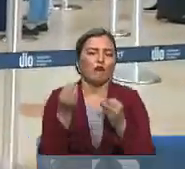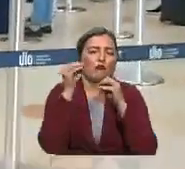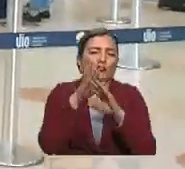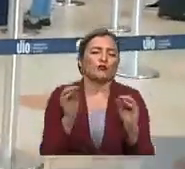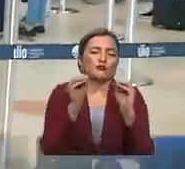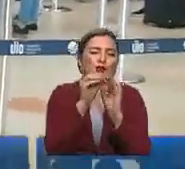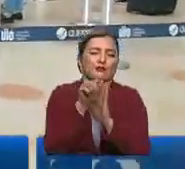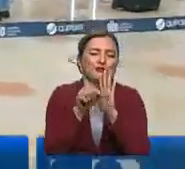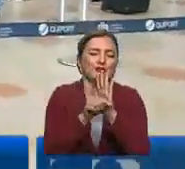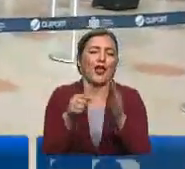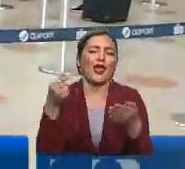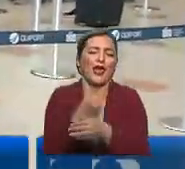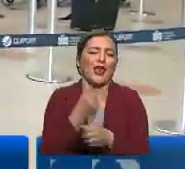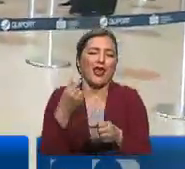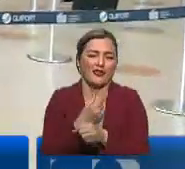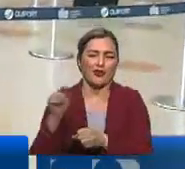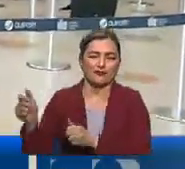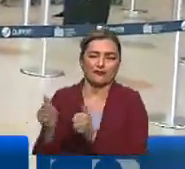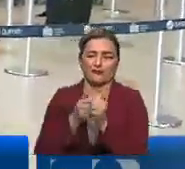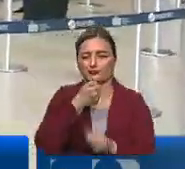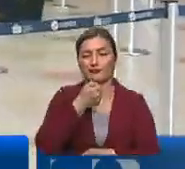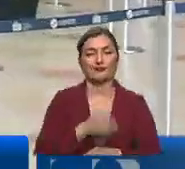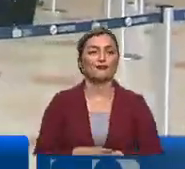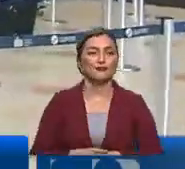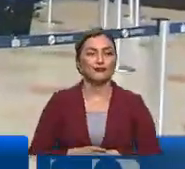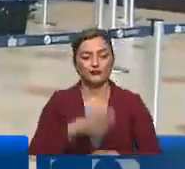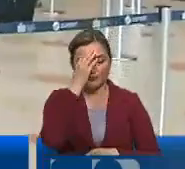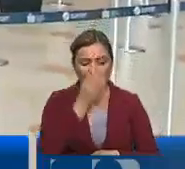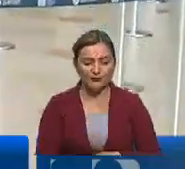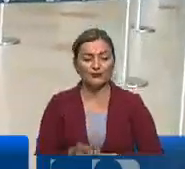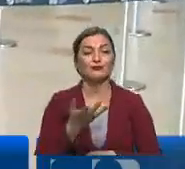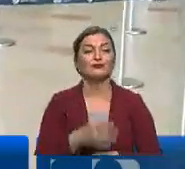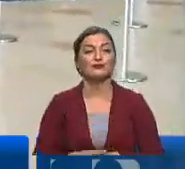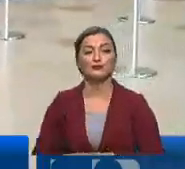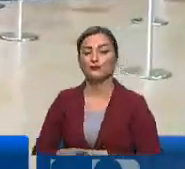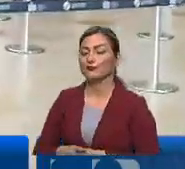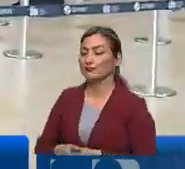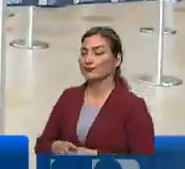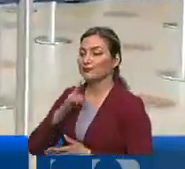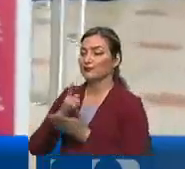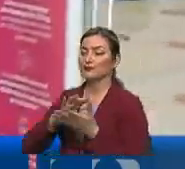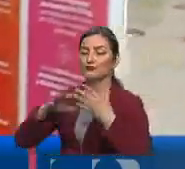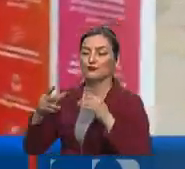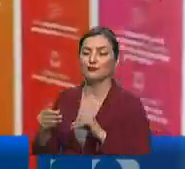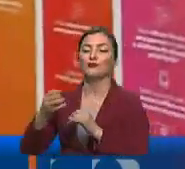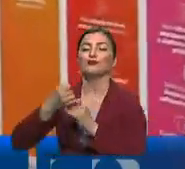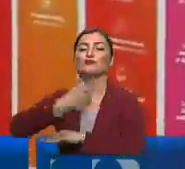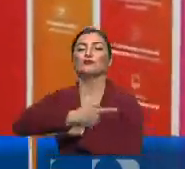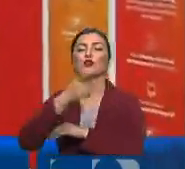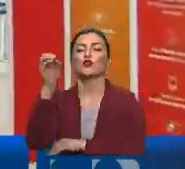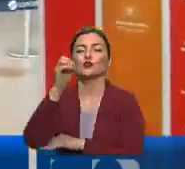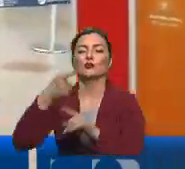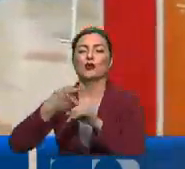Luis Galárraga, gerente de comunicación de Equipor. Muy buenos días. ¿Se amplió el aforo? Efectivamente, en una resolución de los últimos días de octubre, el COE